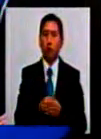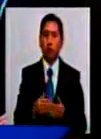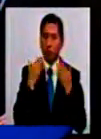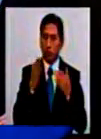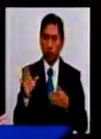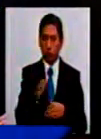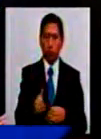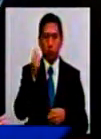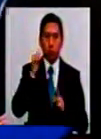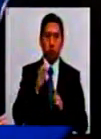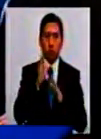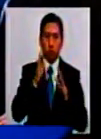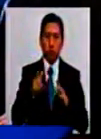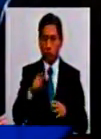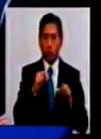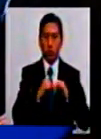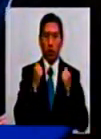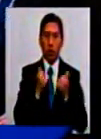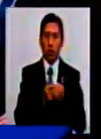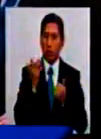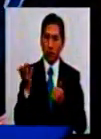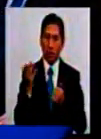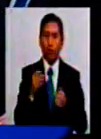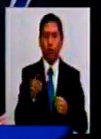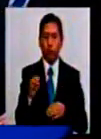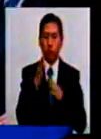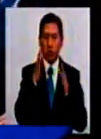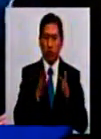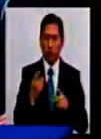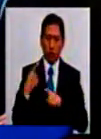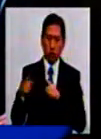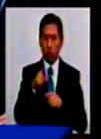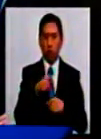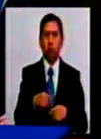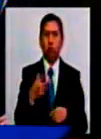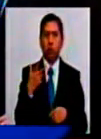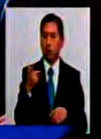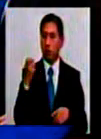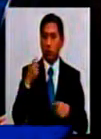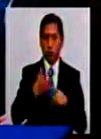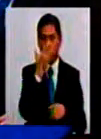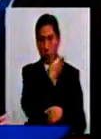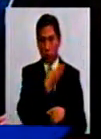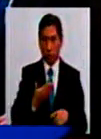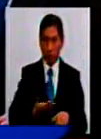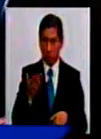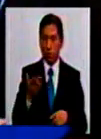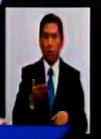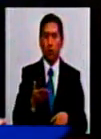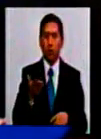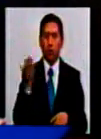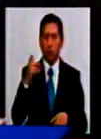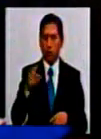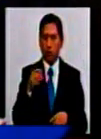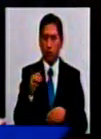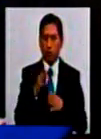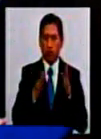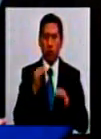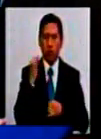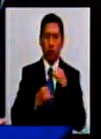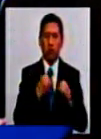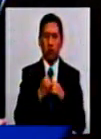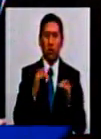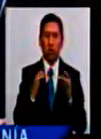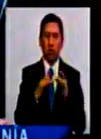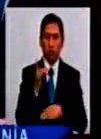máximos representantes de nuestra Asamblea Legislativa, ministros, tres antiguos presidentes, antiguo ministro de Asuntos